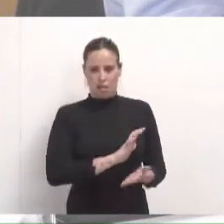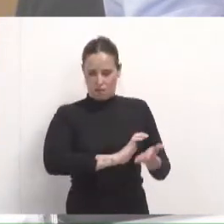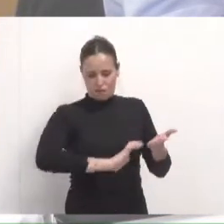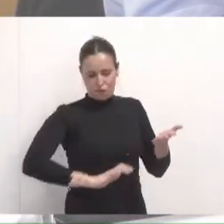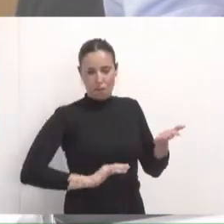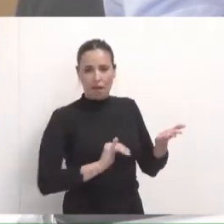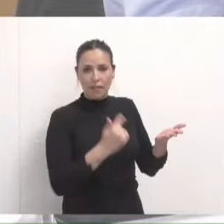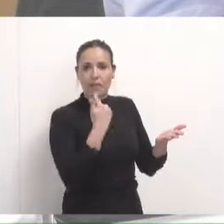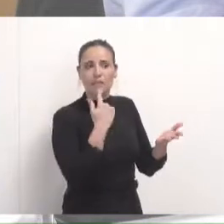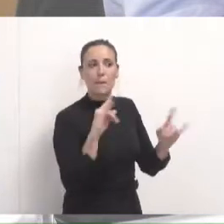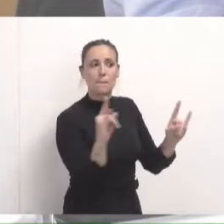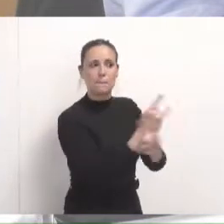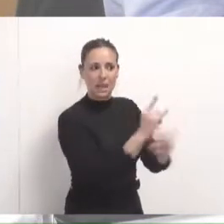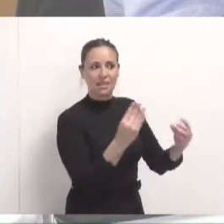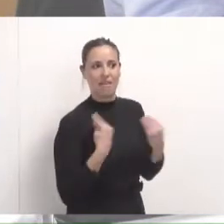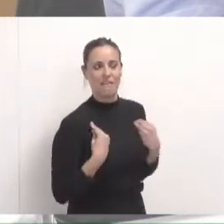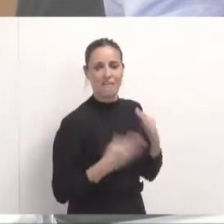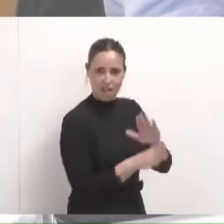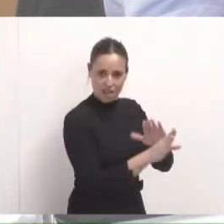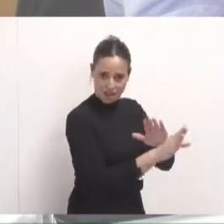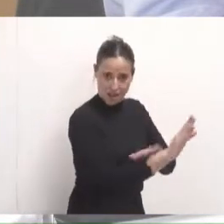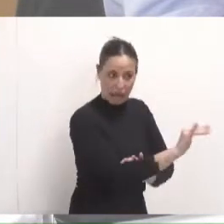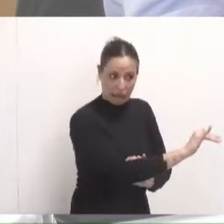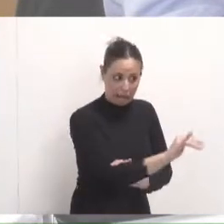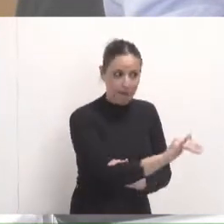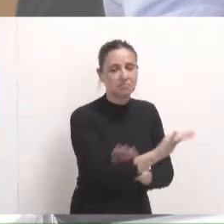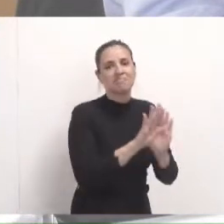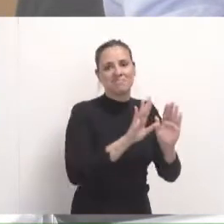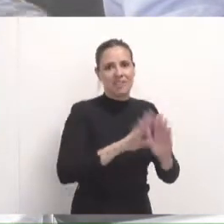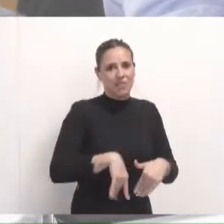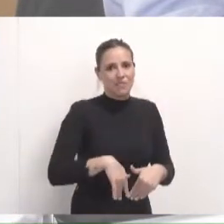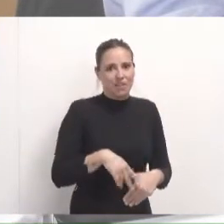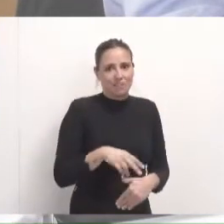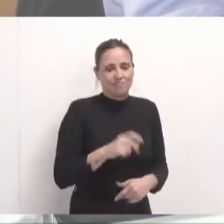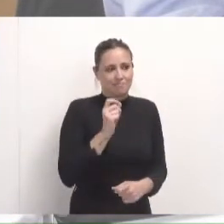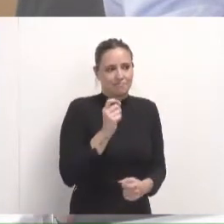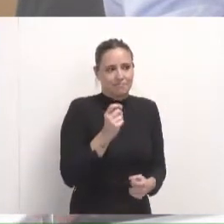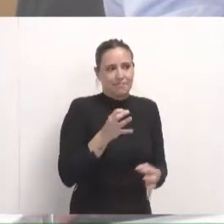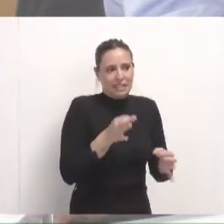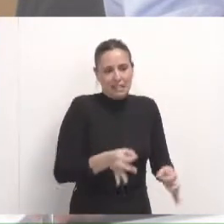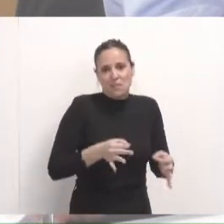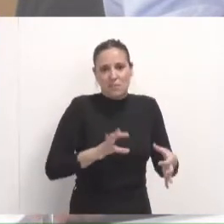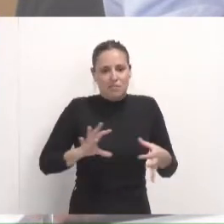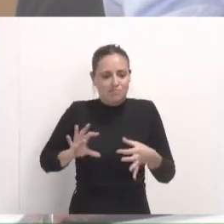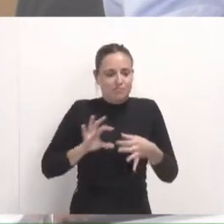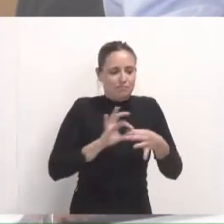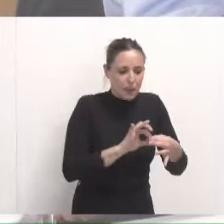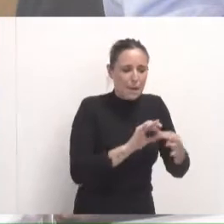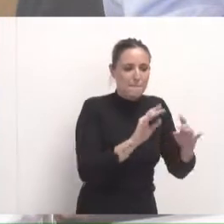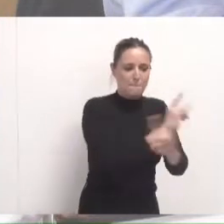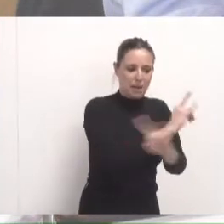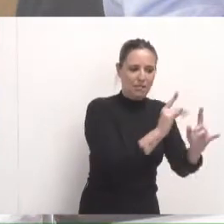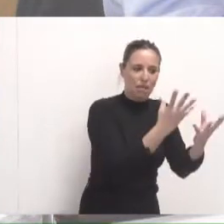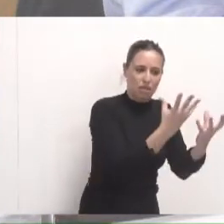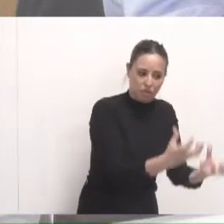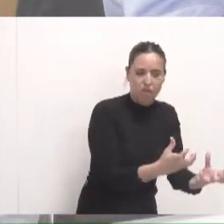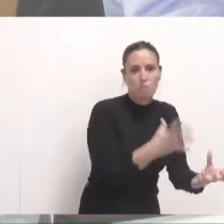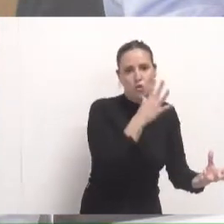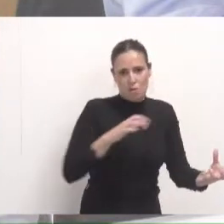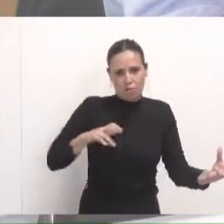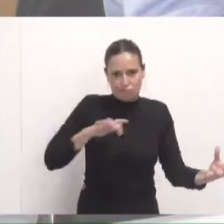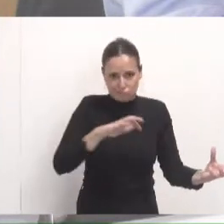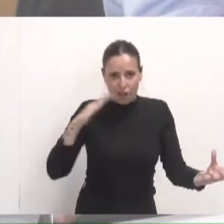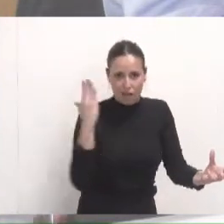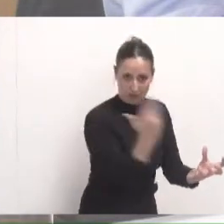sabe, siempre se asocia pues esa debilidad de la planta. Bueno, daños